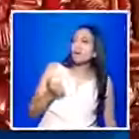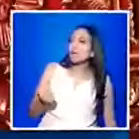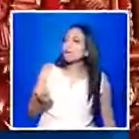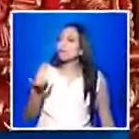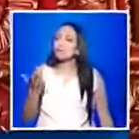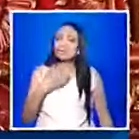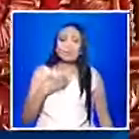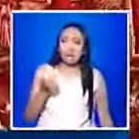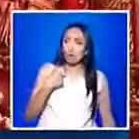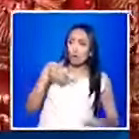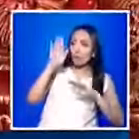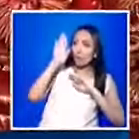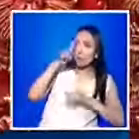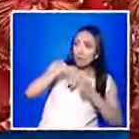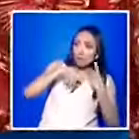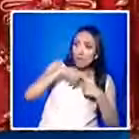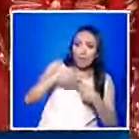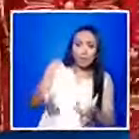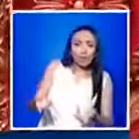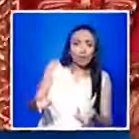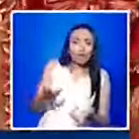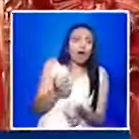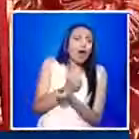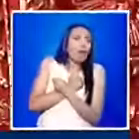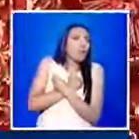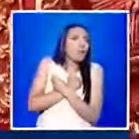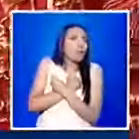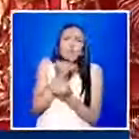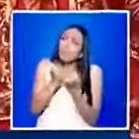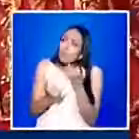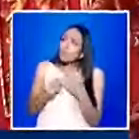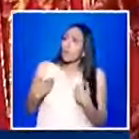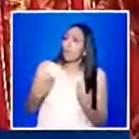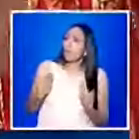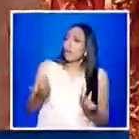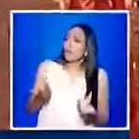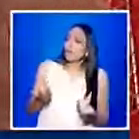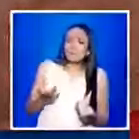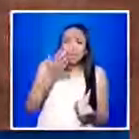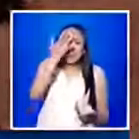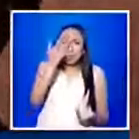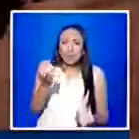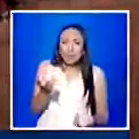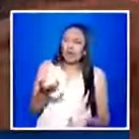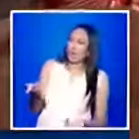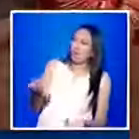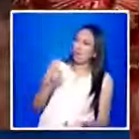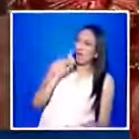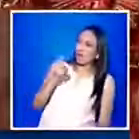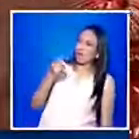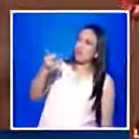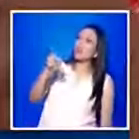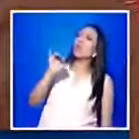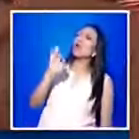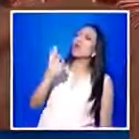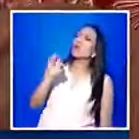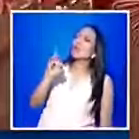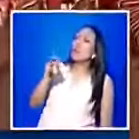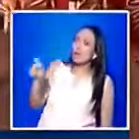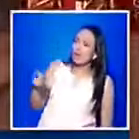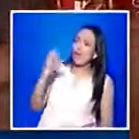nuestro amor iba a tener un final feliz. ¿Por qué en las calles te gritan la torera? ¿Y por qué esos